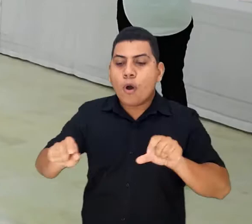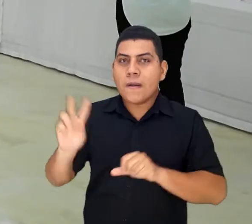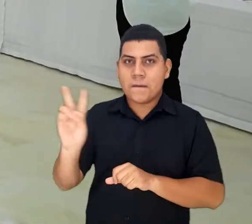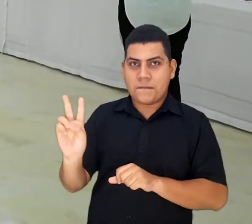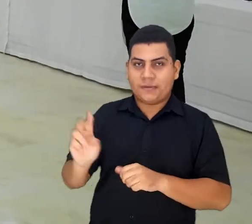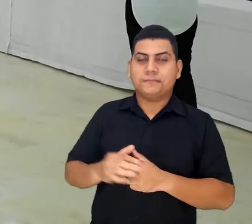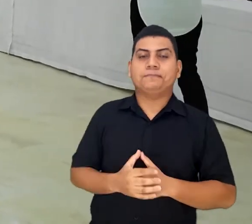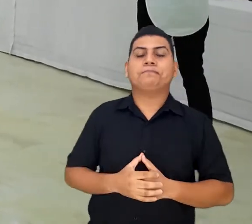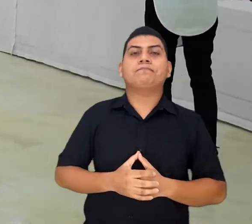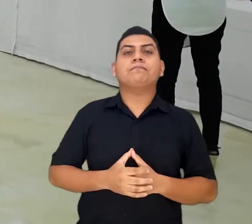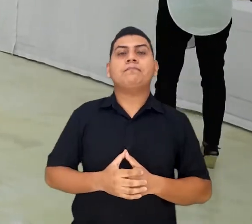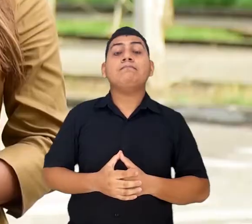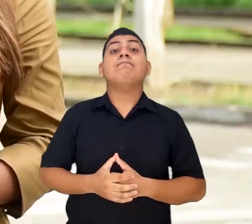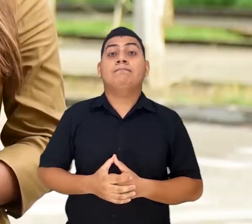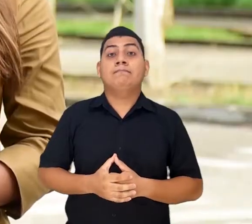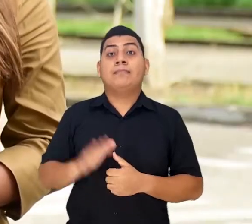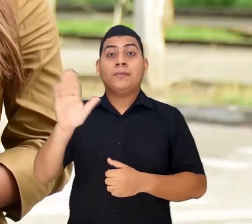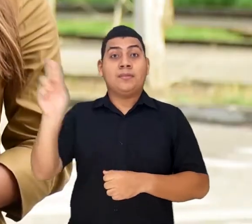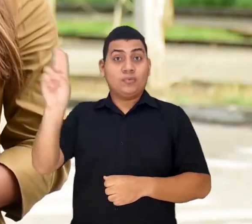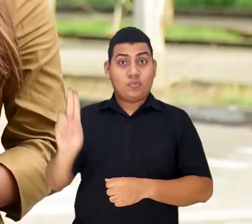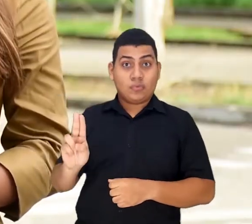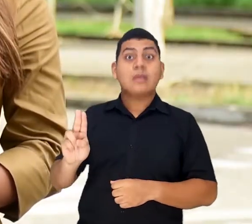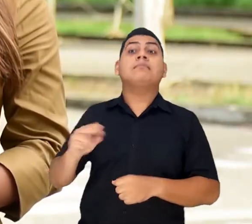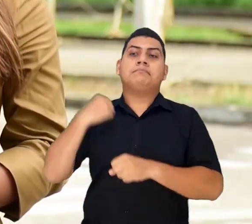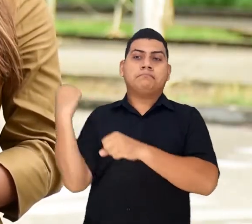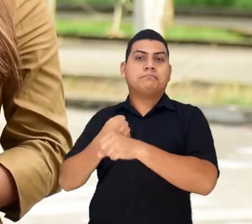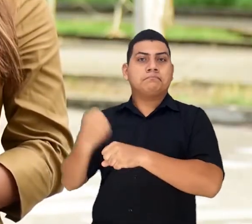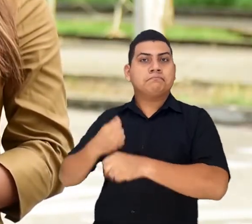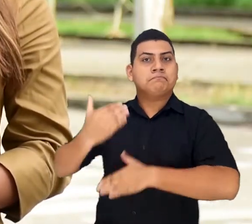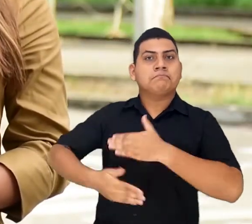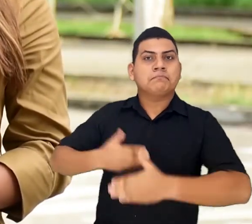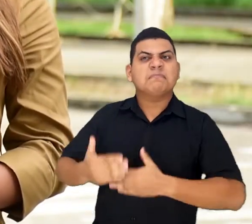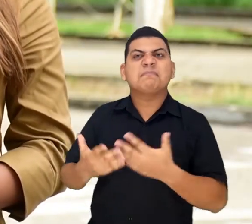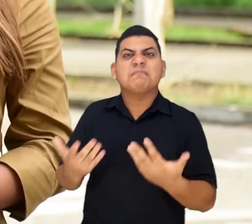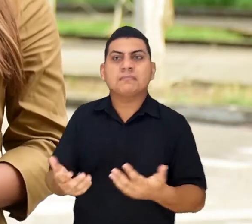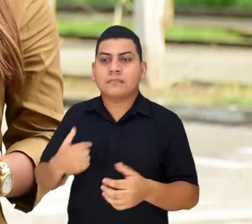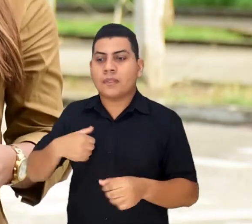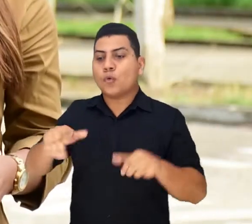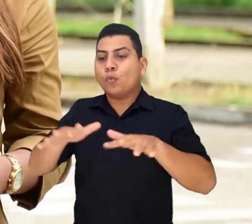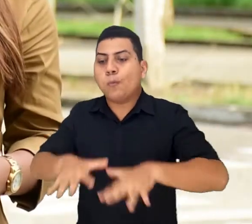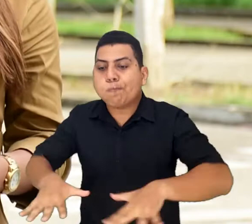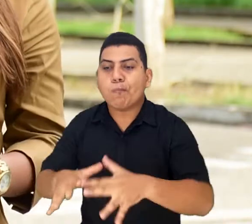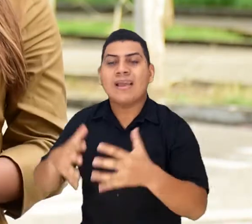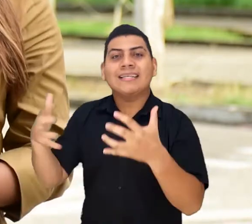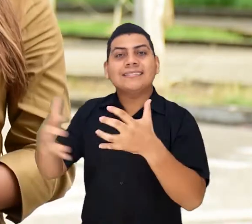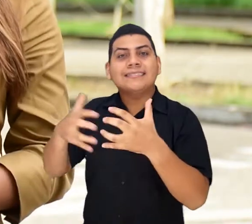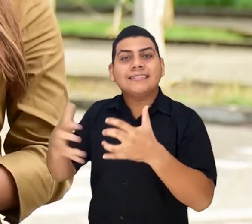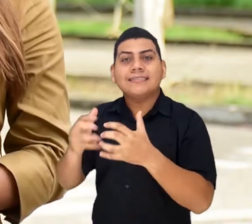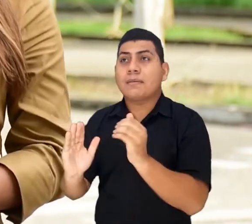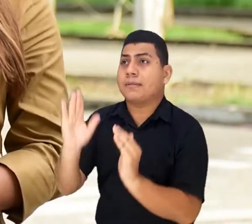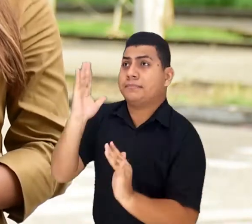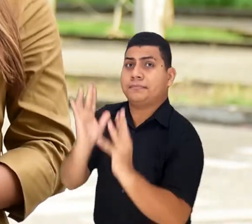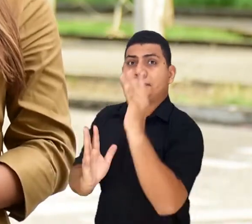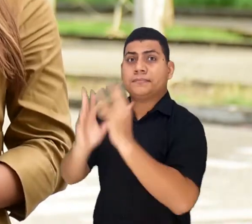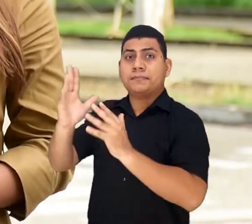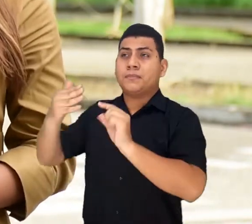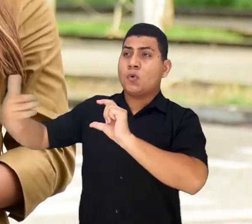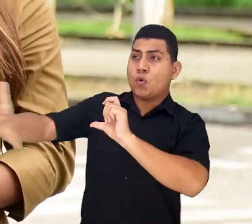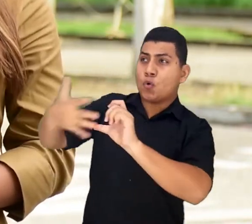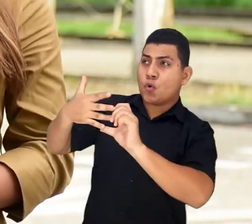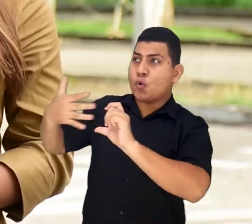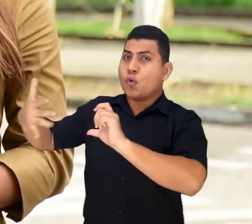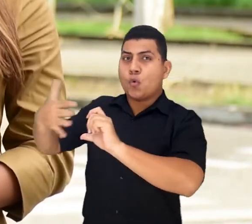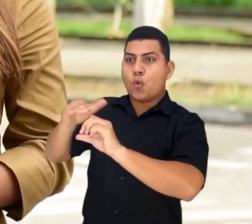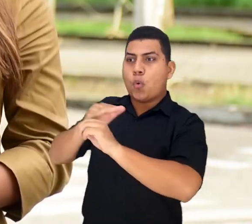tomate y pepino. En el departamento de Sucre se adelanta la ejecución del proyecto Resiliencia de Agroecosistemas a la